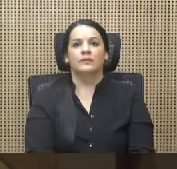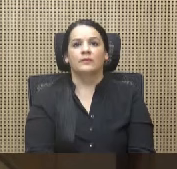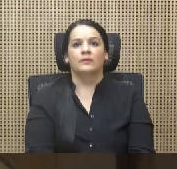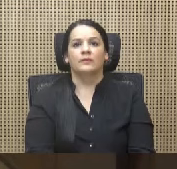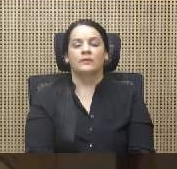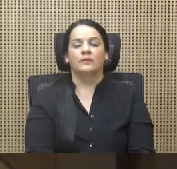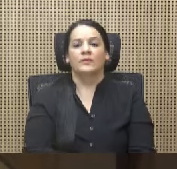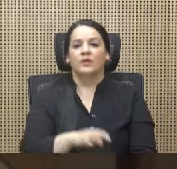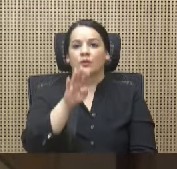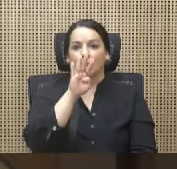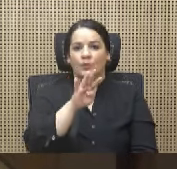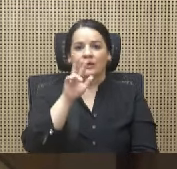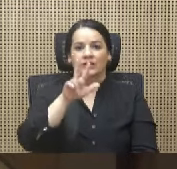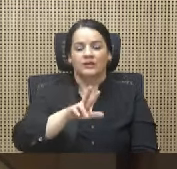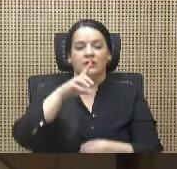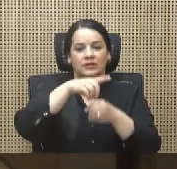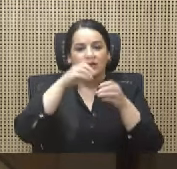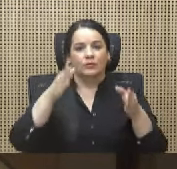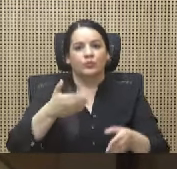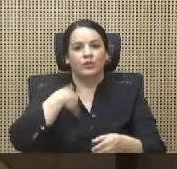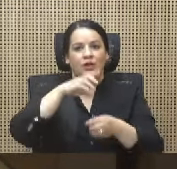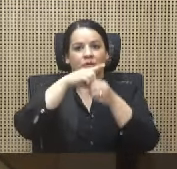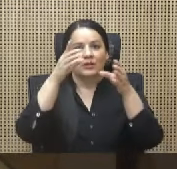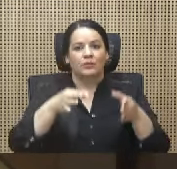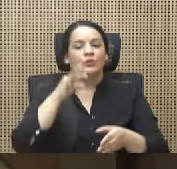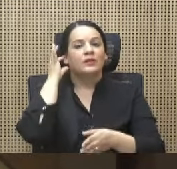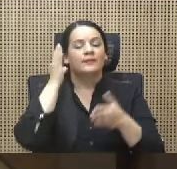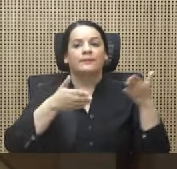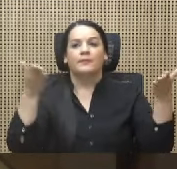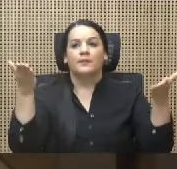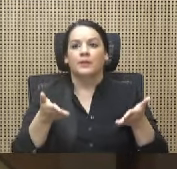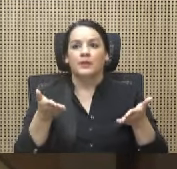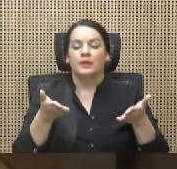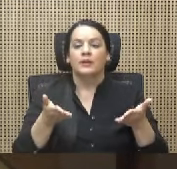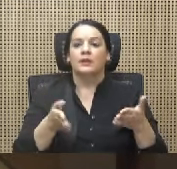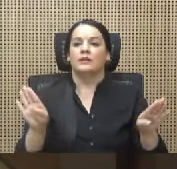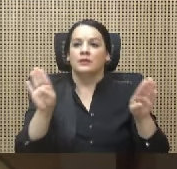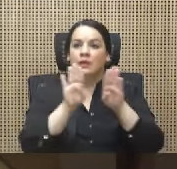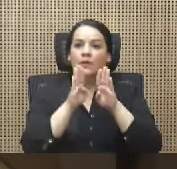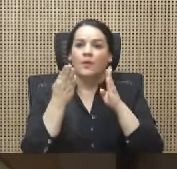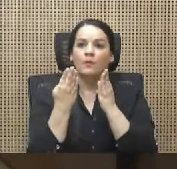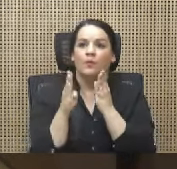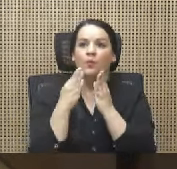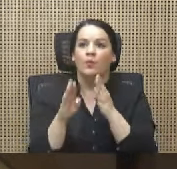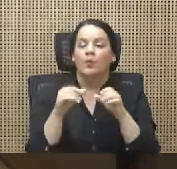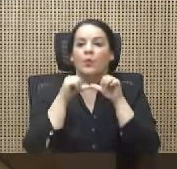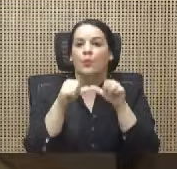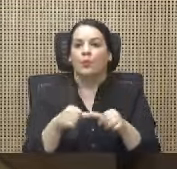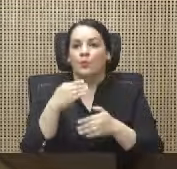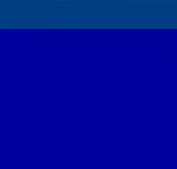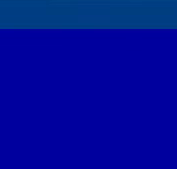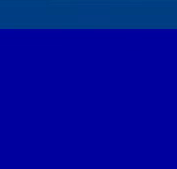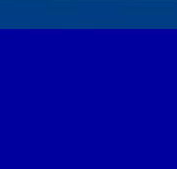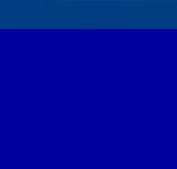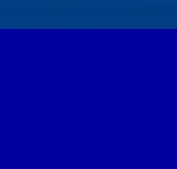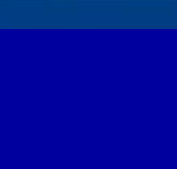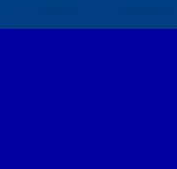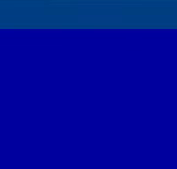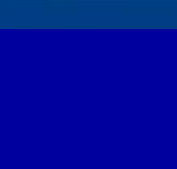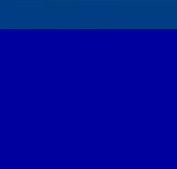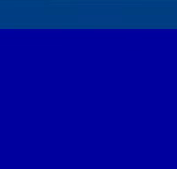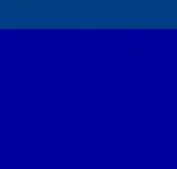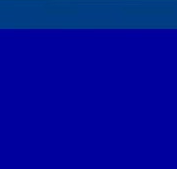Con 43 diputados y diputadas presentes, cerrar puertas, procedemos a votar.